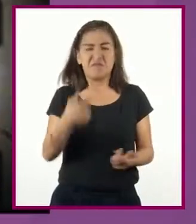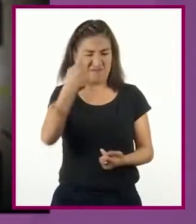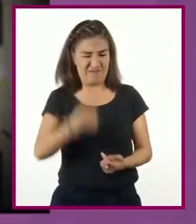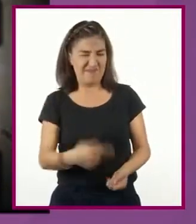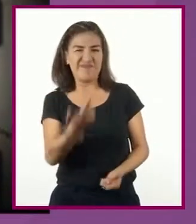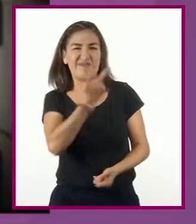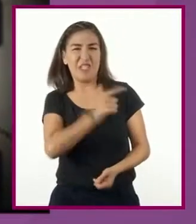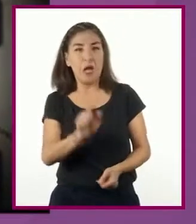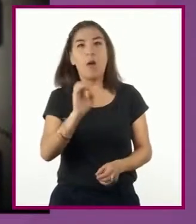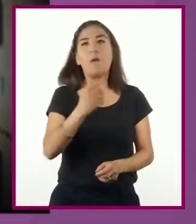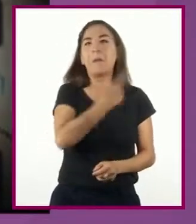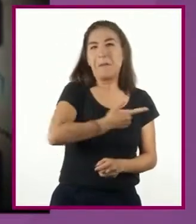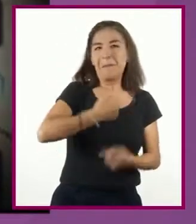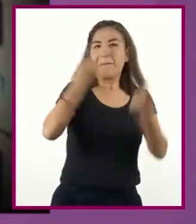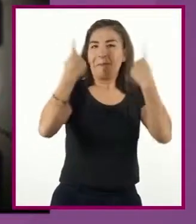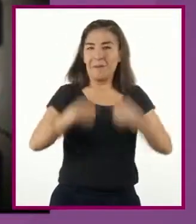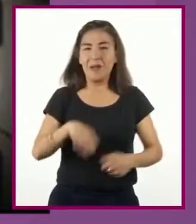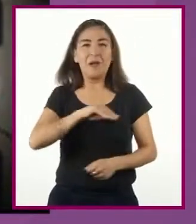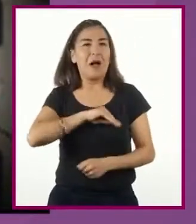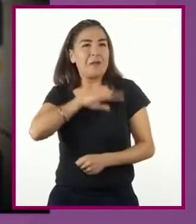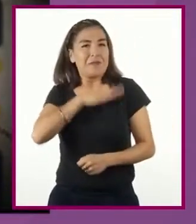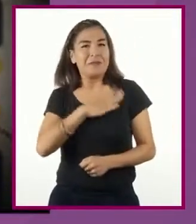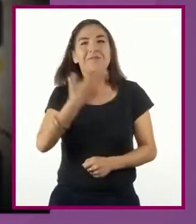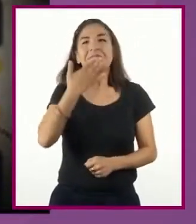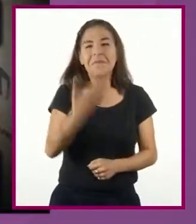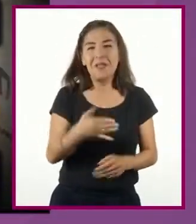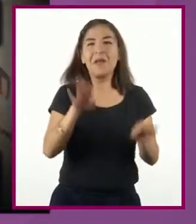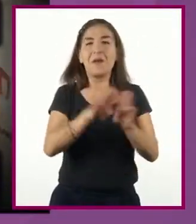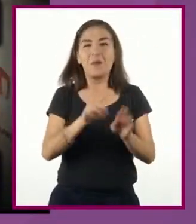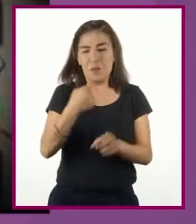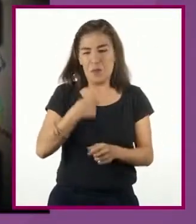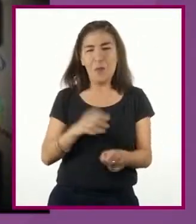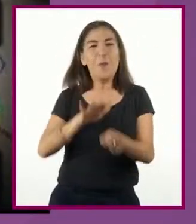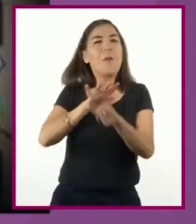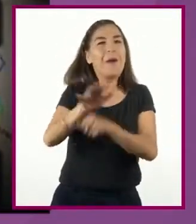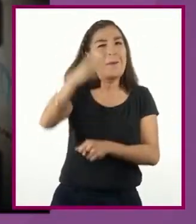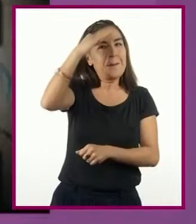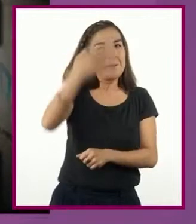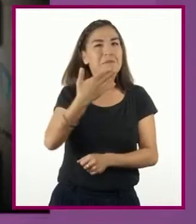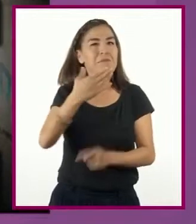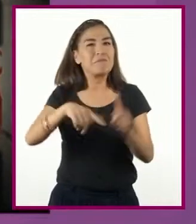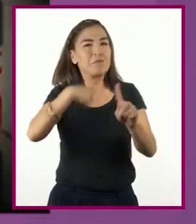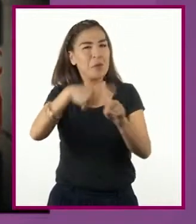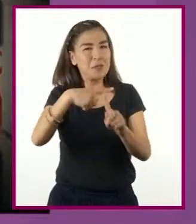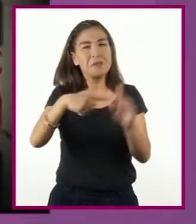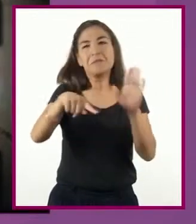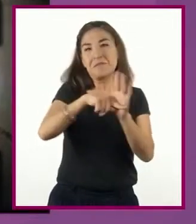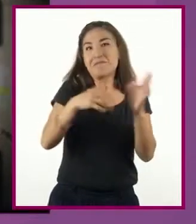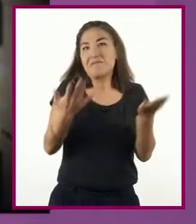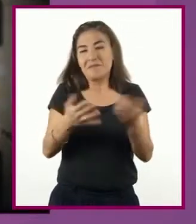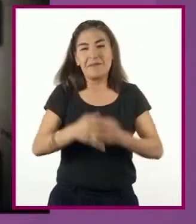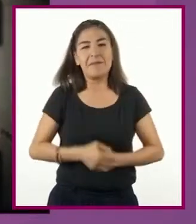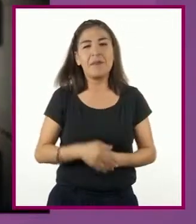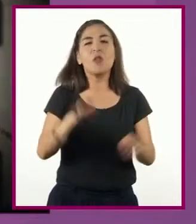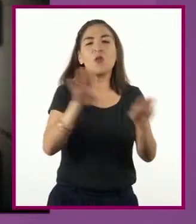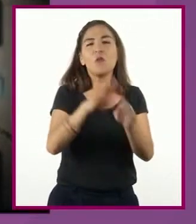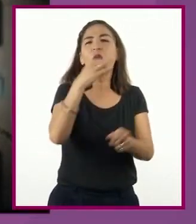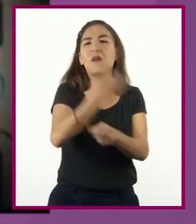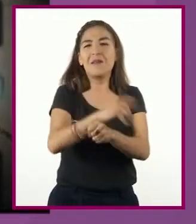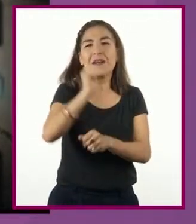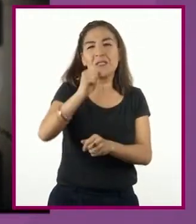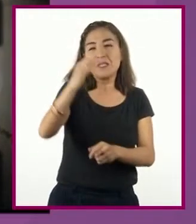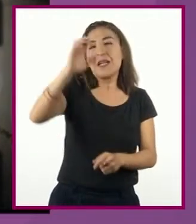rechazarse, enriquecer o afectar su autoestima y el concepto que tenga de sí mismo. El vínculo de integración temporal toma en cuenta las